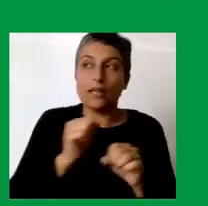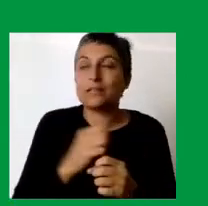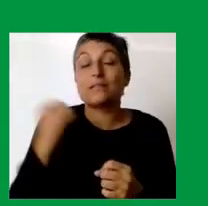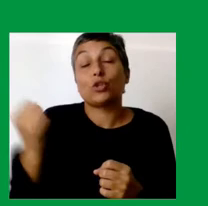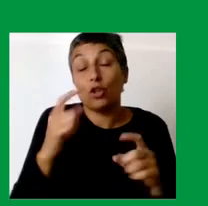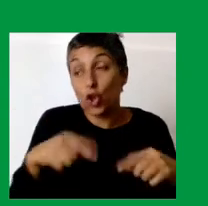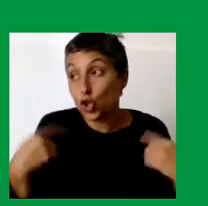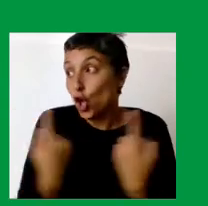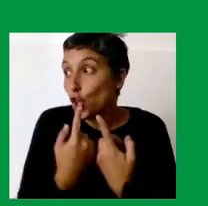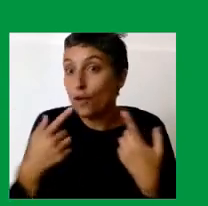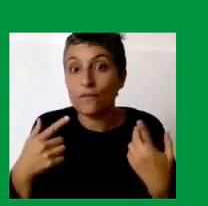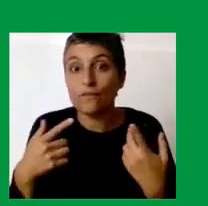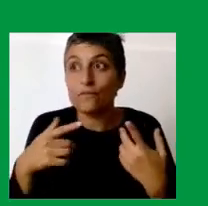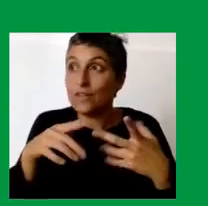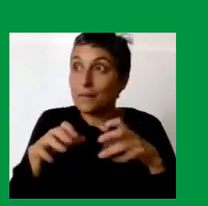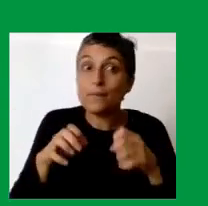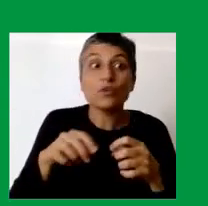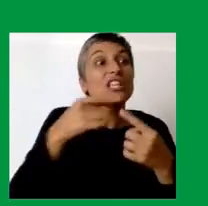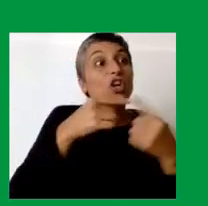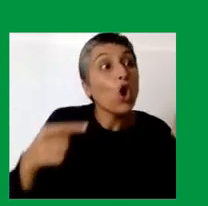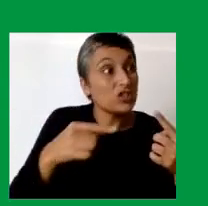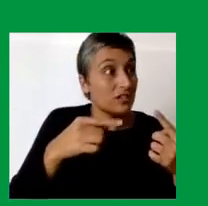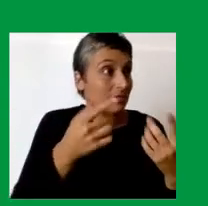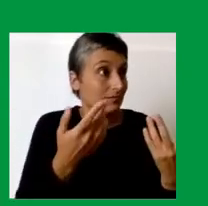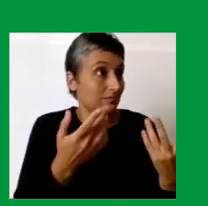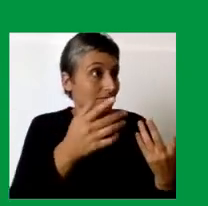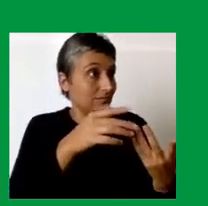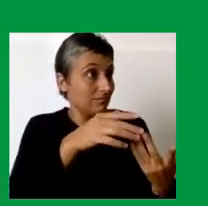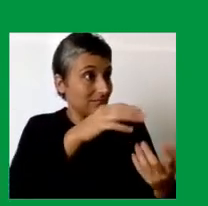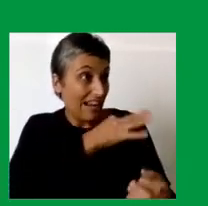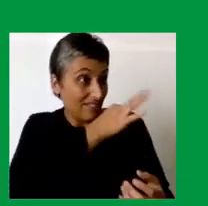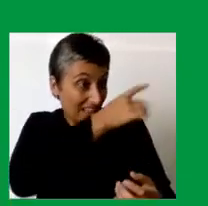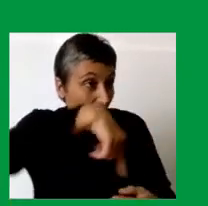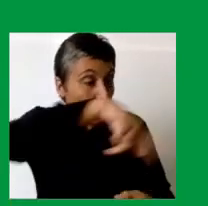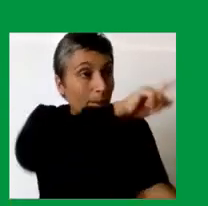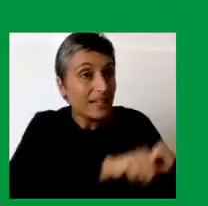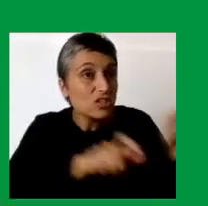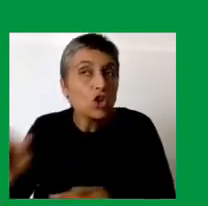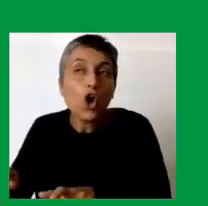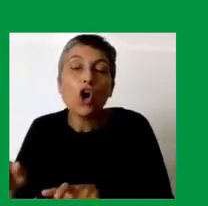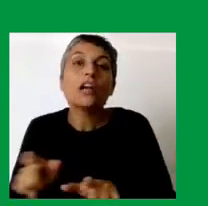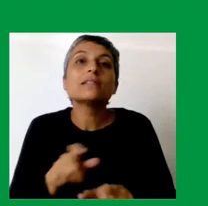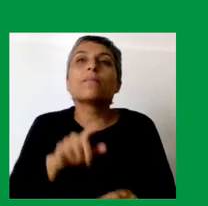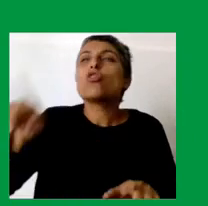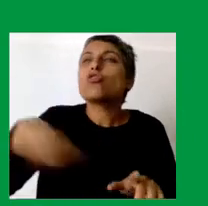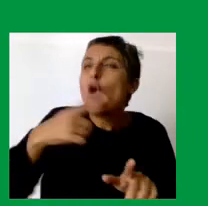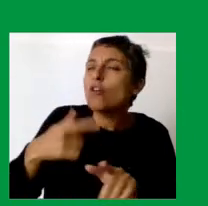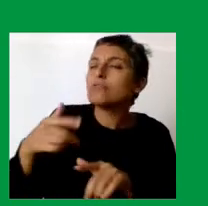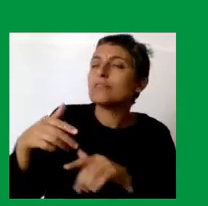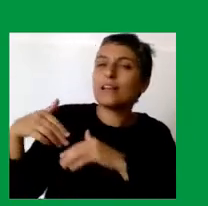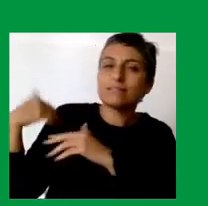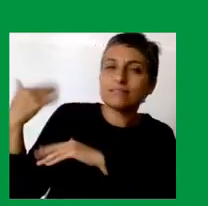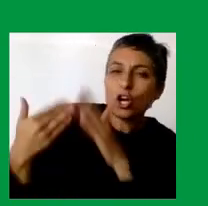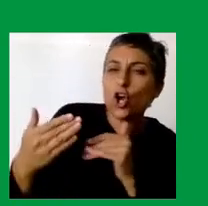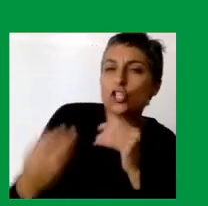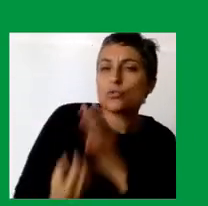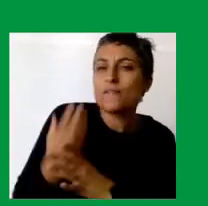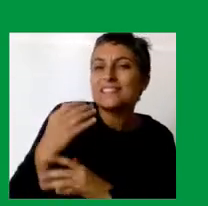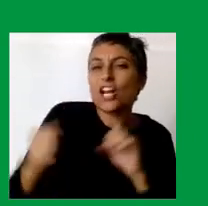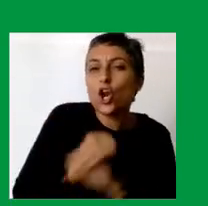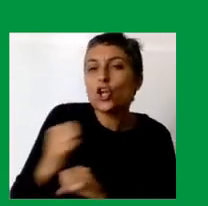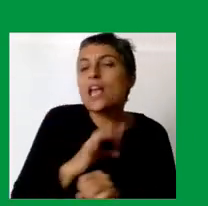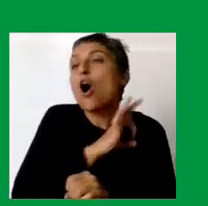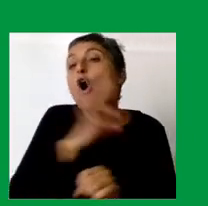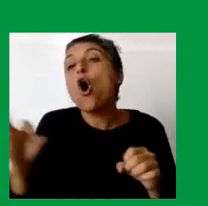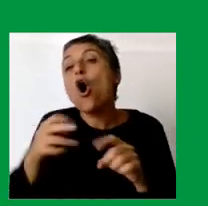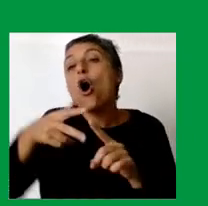y nosotras, y las cosas que nos pasan a nosotros, y donde se desarrollan estas tecnologías o lo que fue estas herramientas